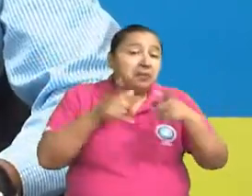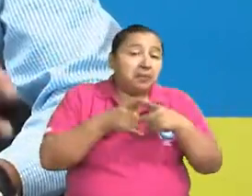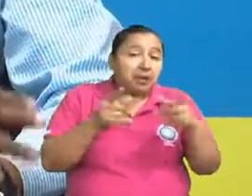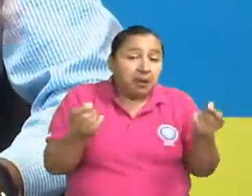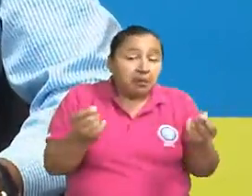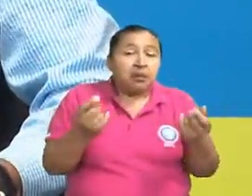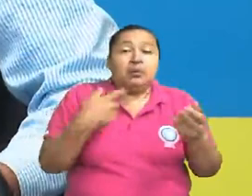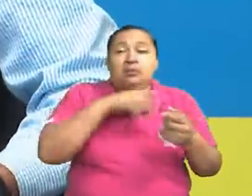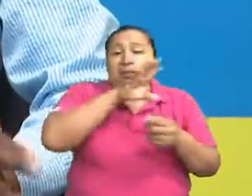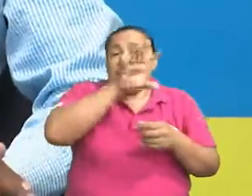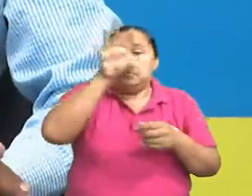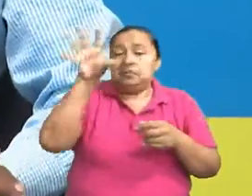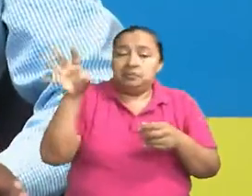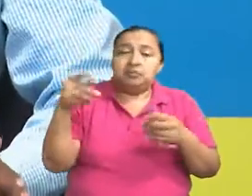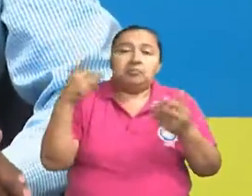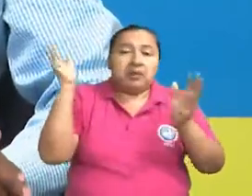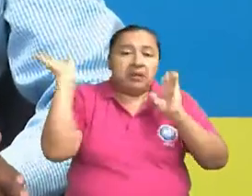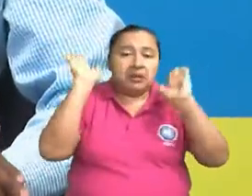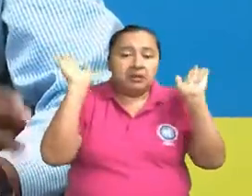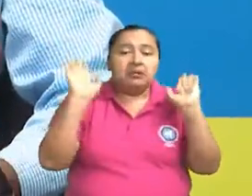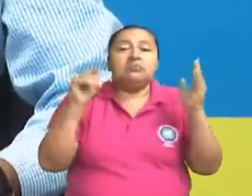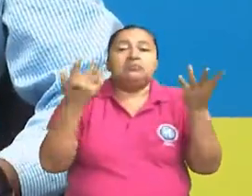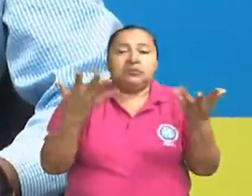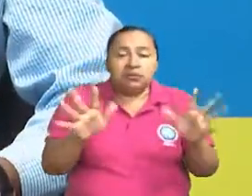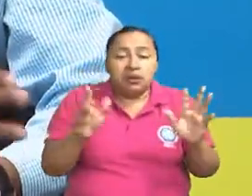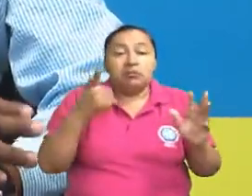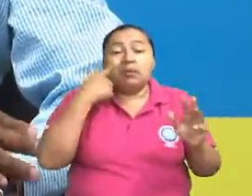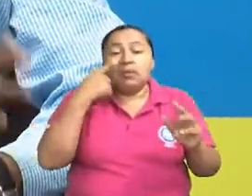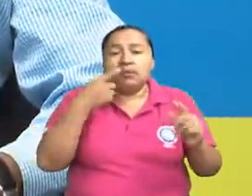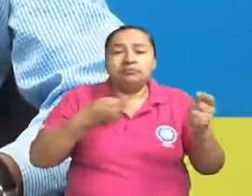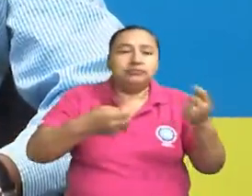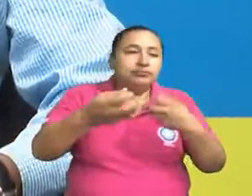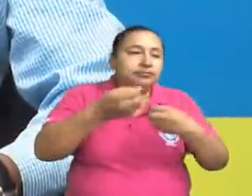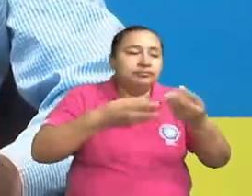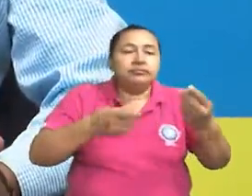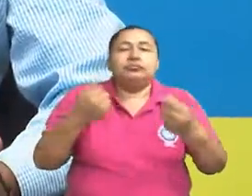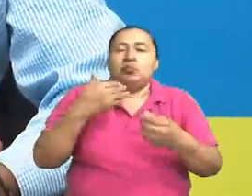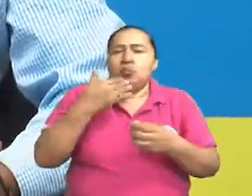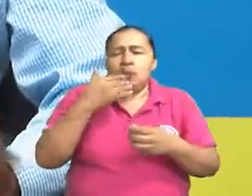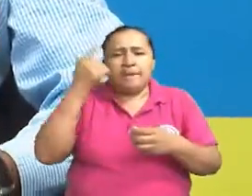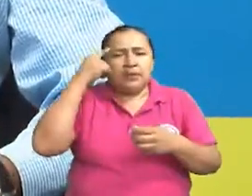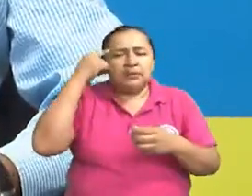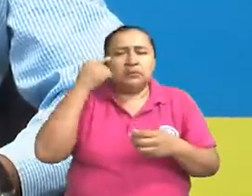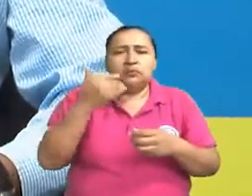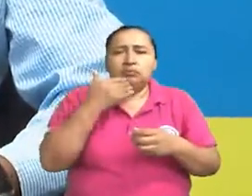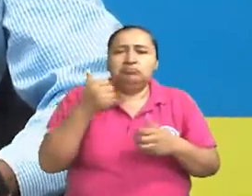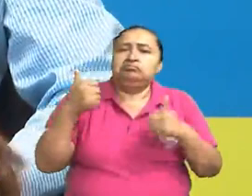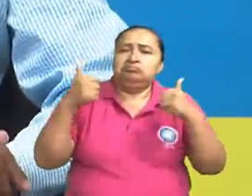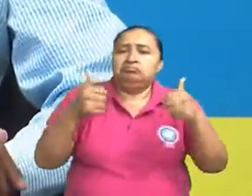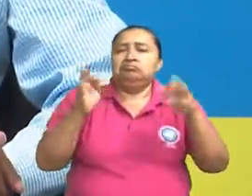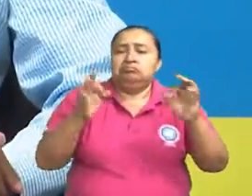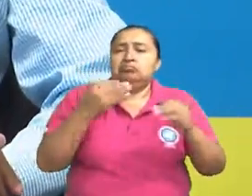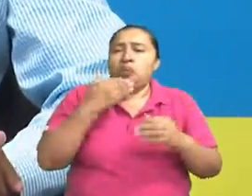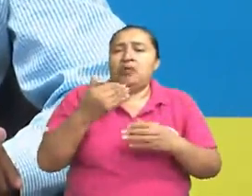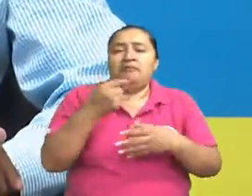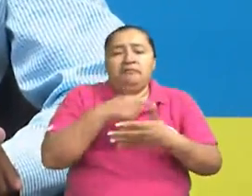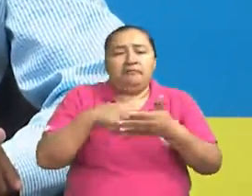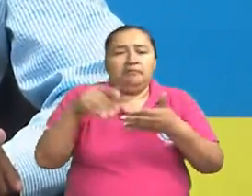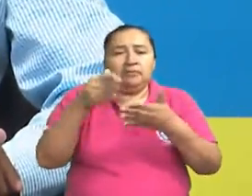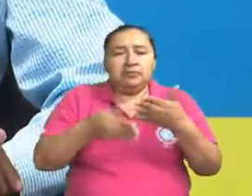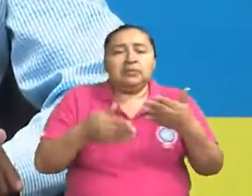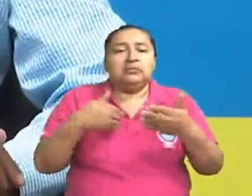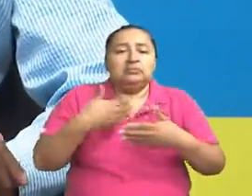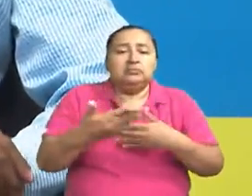mercados de los diferentes departamentos, ya se avizora un exitoso fin de semana en lo